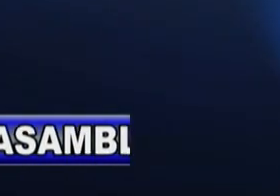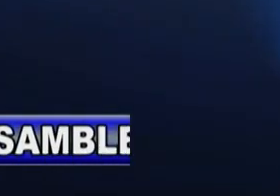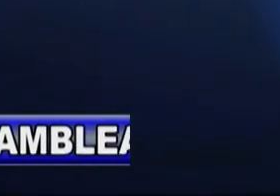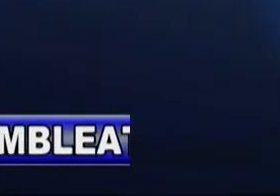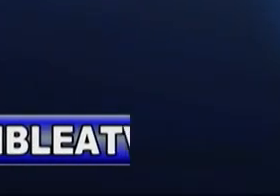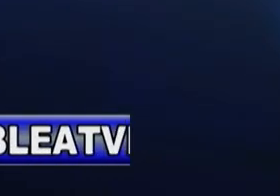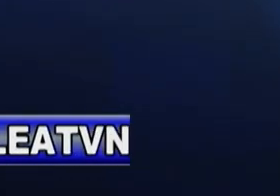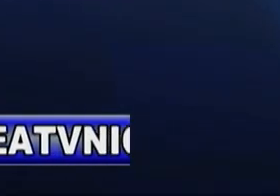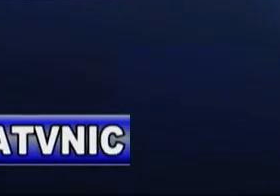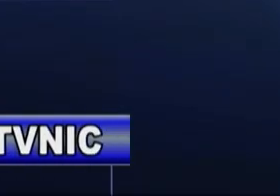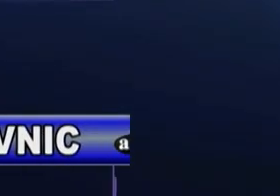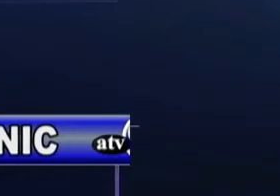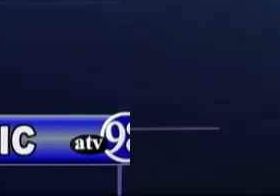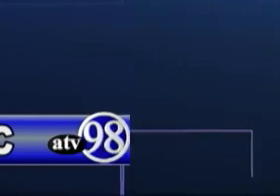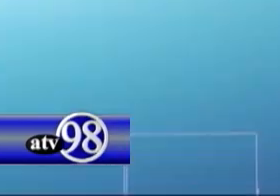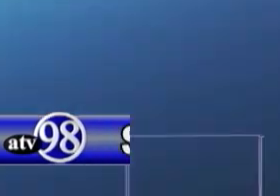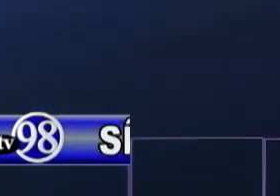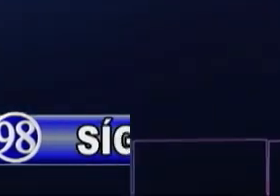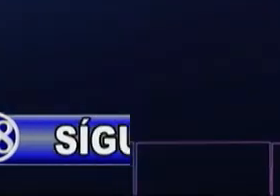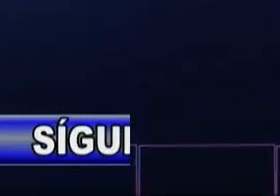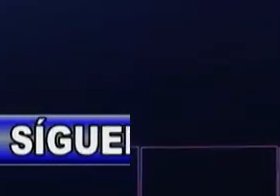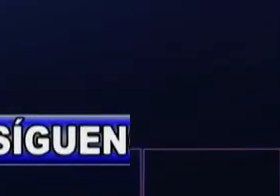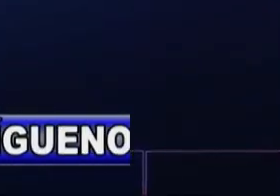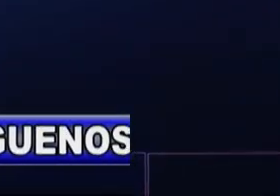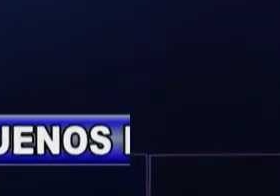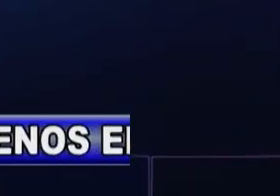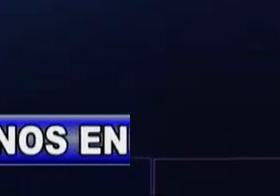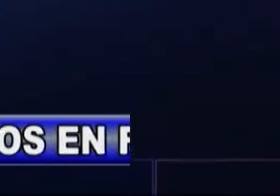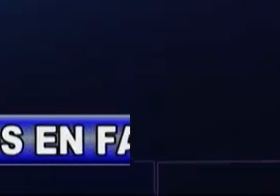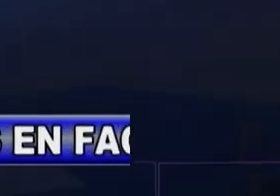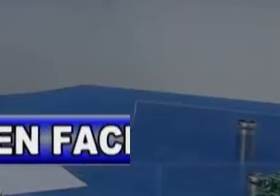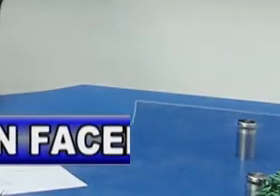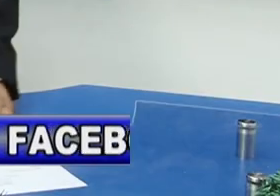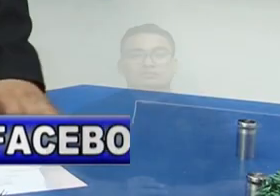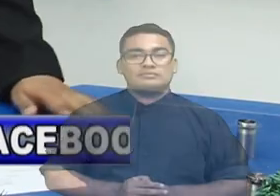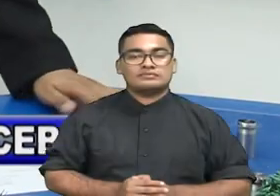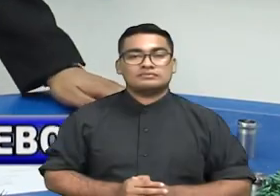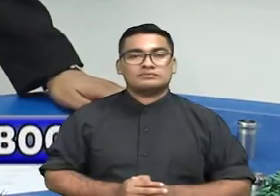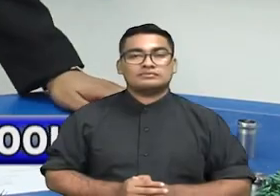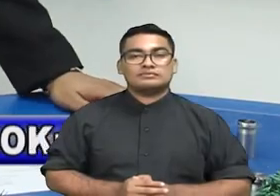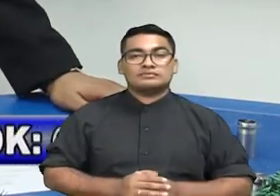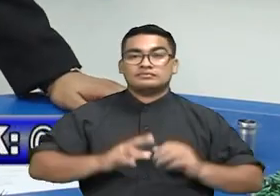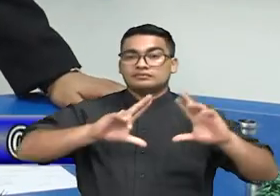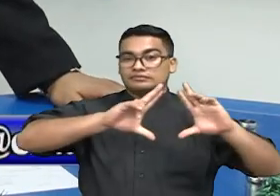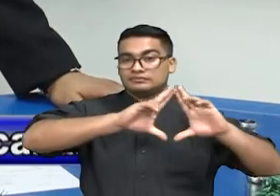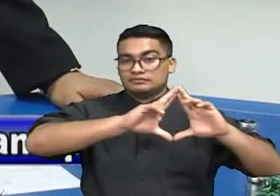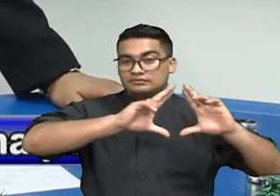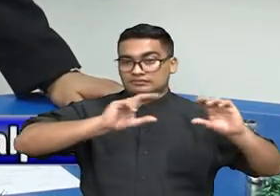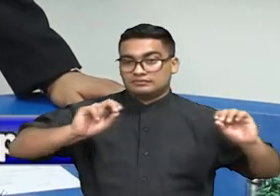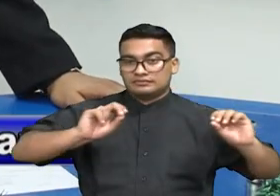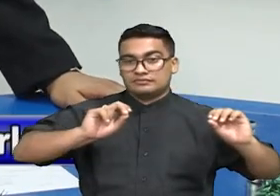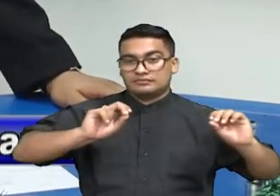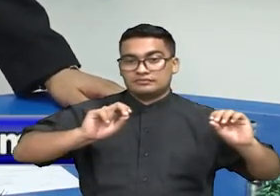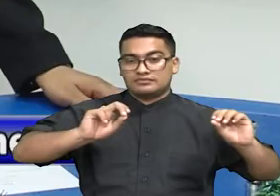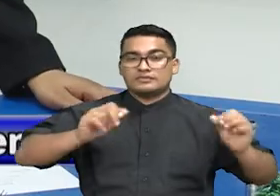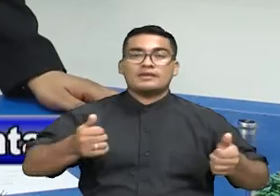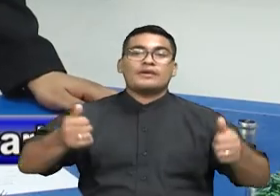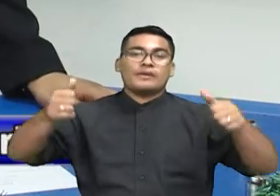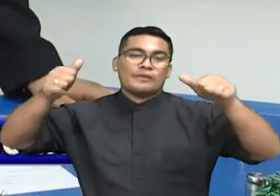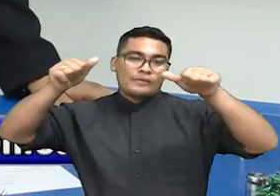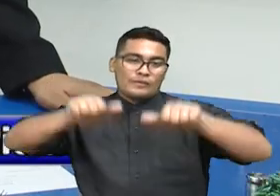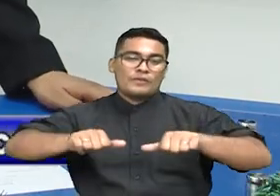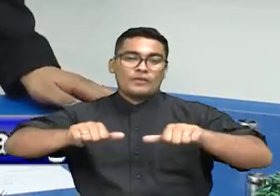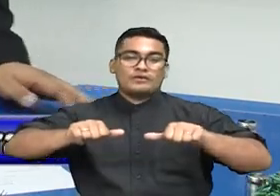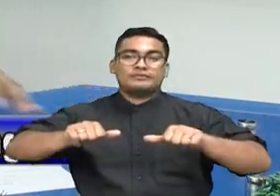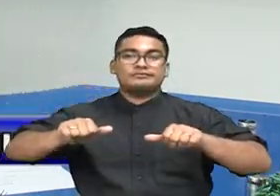Me Nicaragua será parte del Acuerdo Regional de Acceso